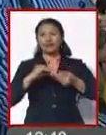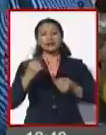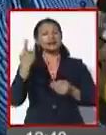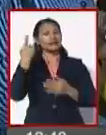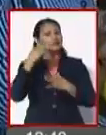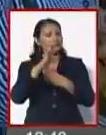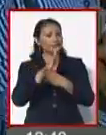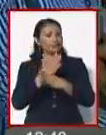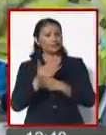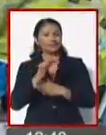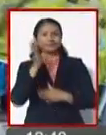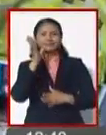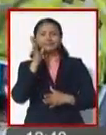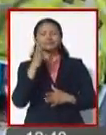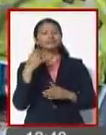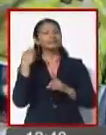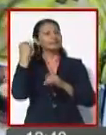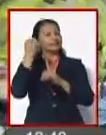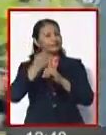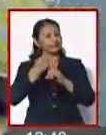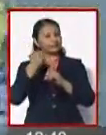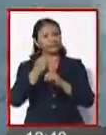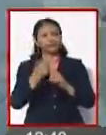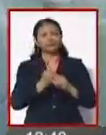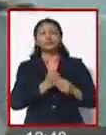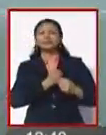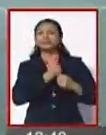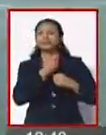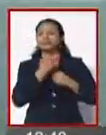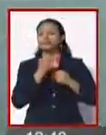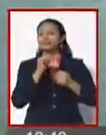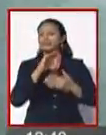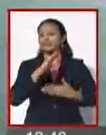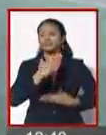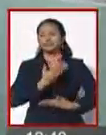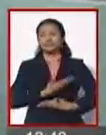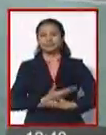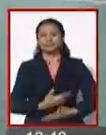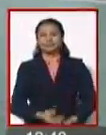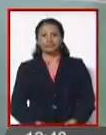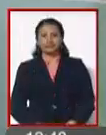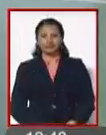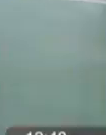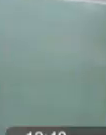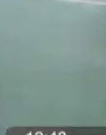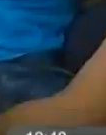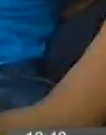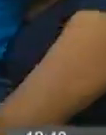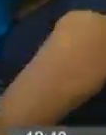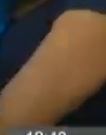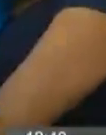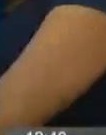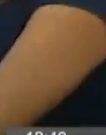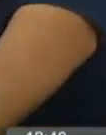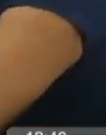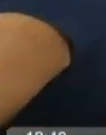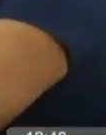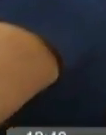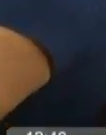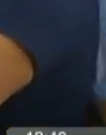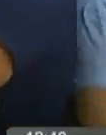para compartir de madres que luchan y se sacrifican por sus hijos. Una estrella